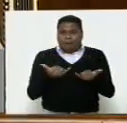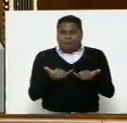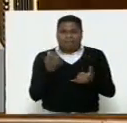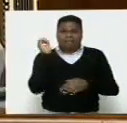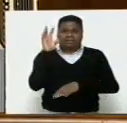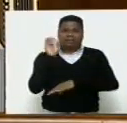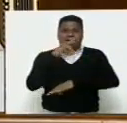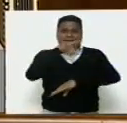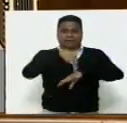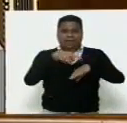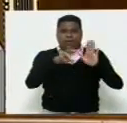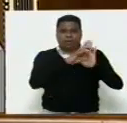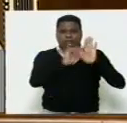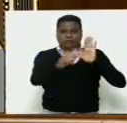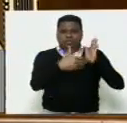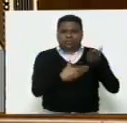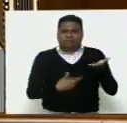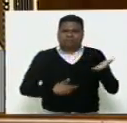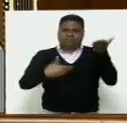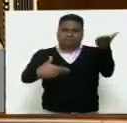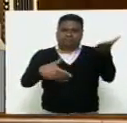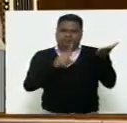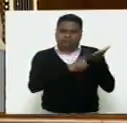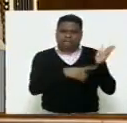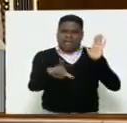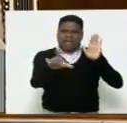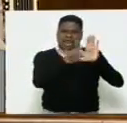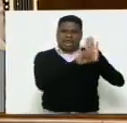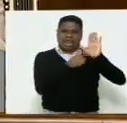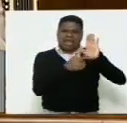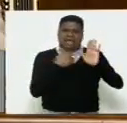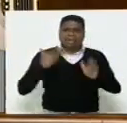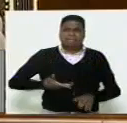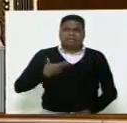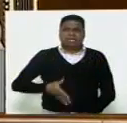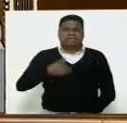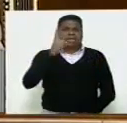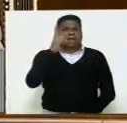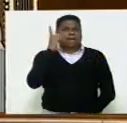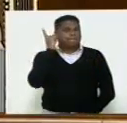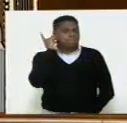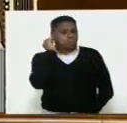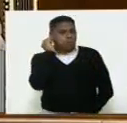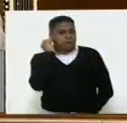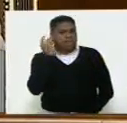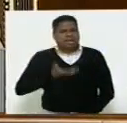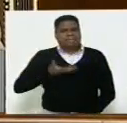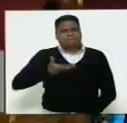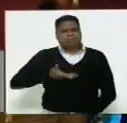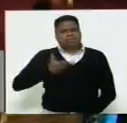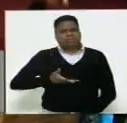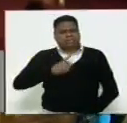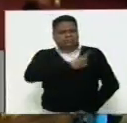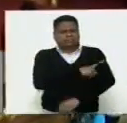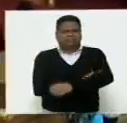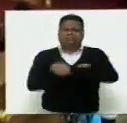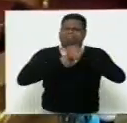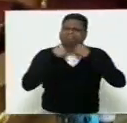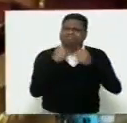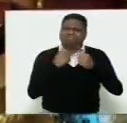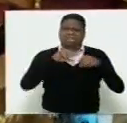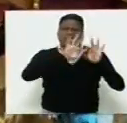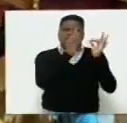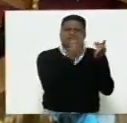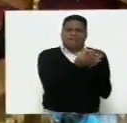Constituyente un decreto constituyente tan importante para las mujeres, donde se fortalezca la relación de calidez de la